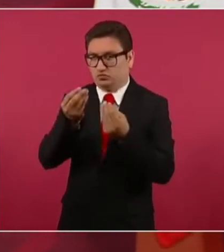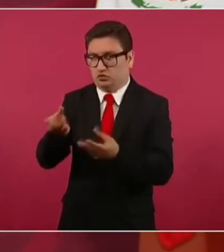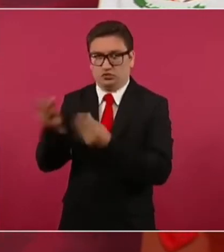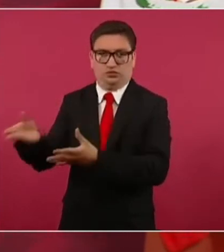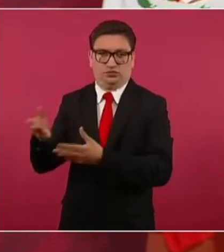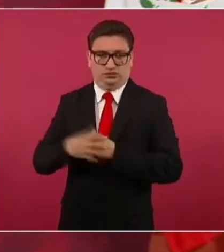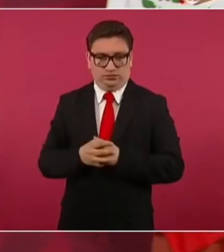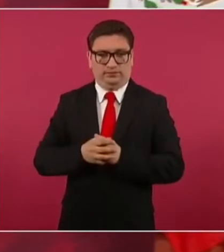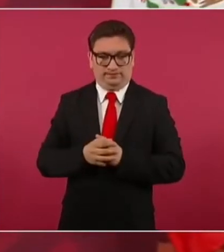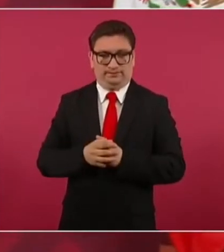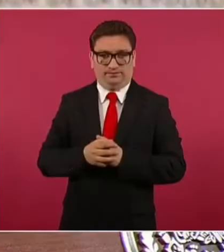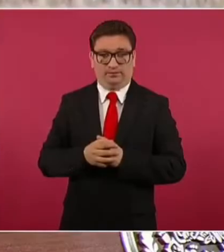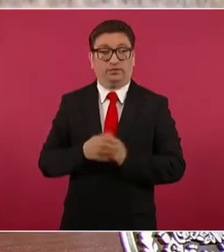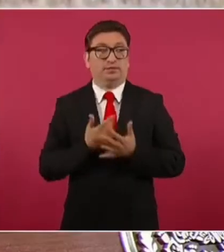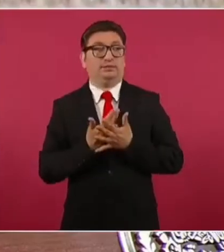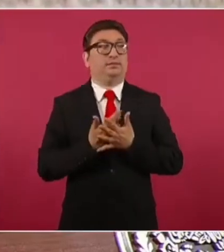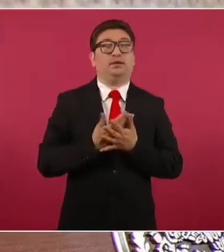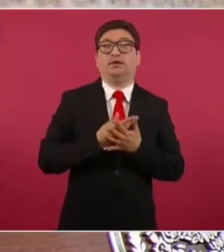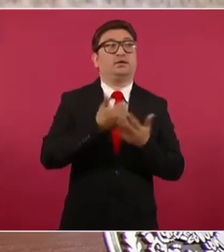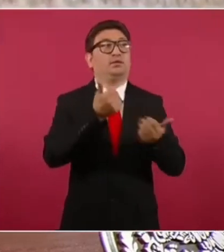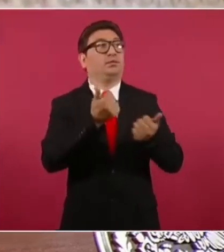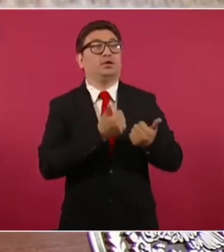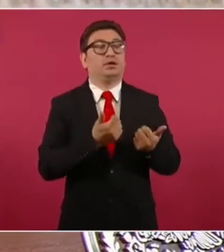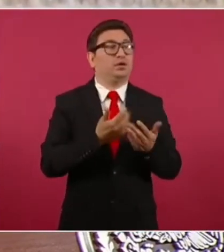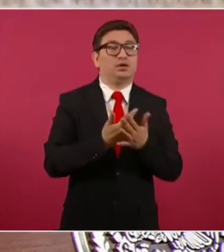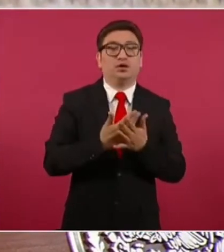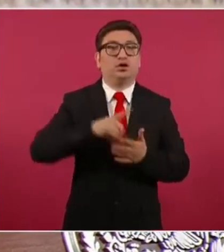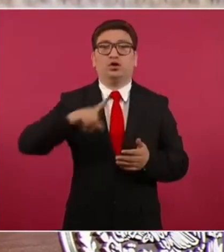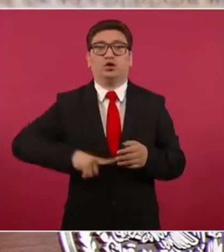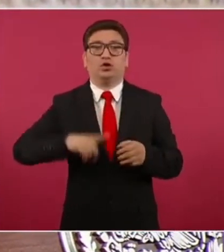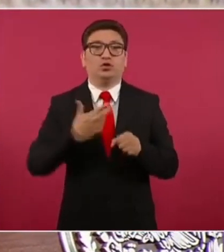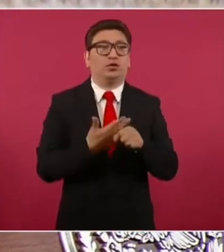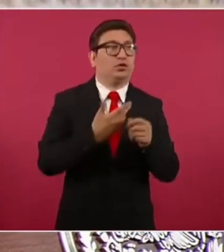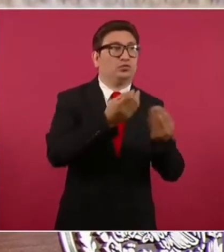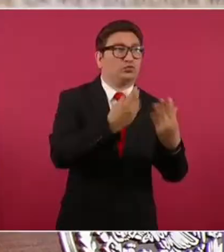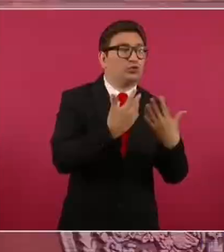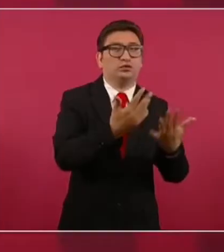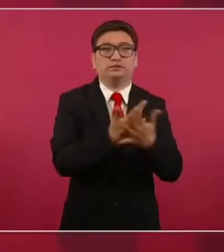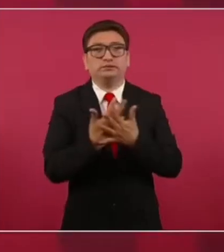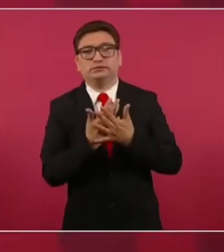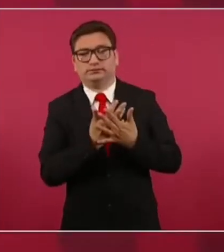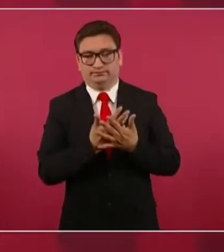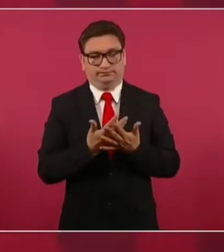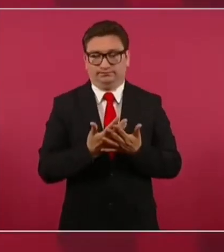No están esperando que los proveedores que habían en Gobernación